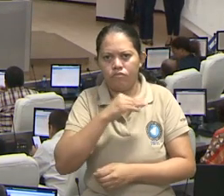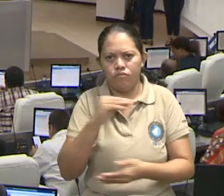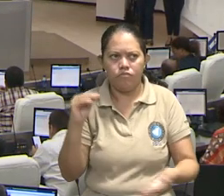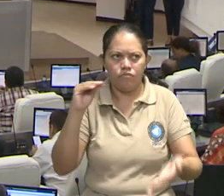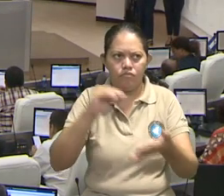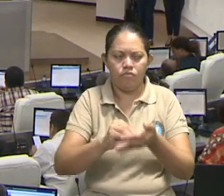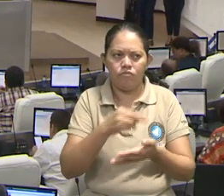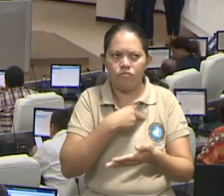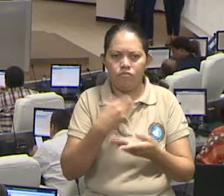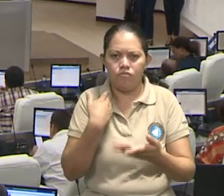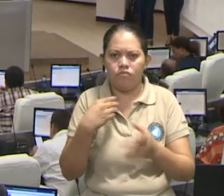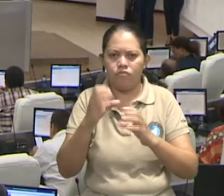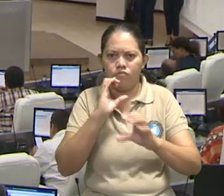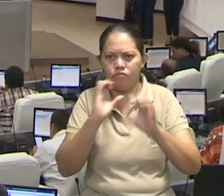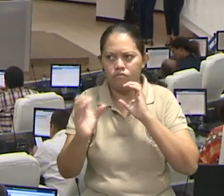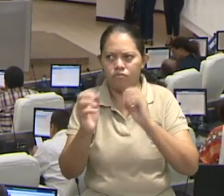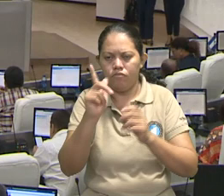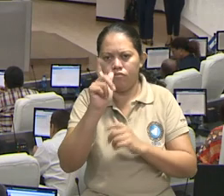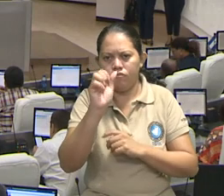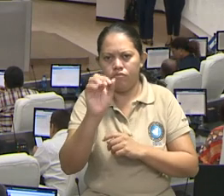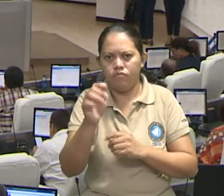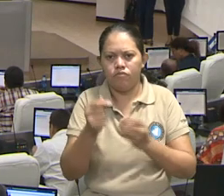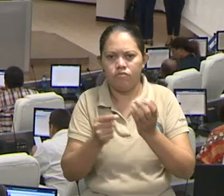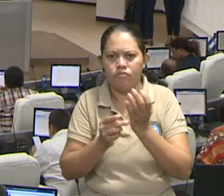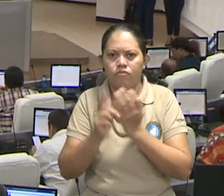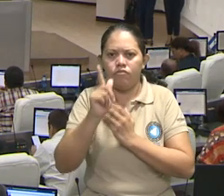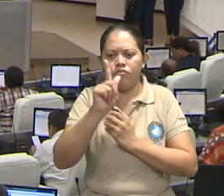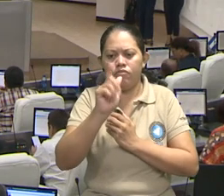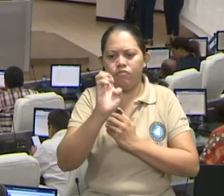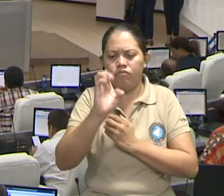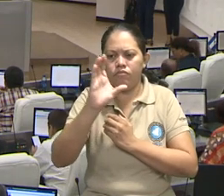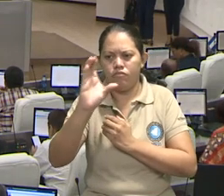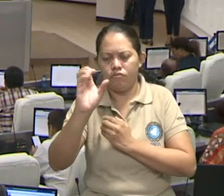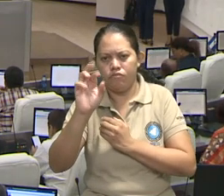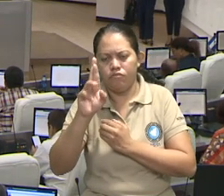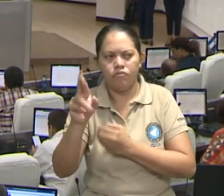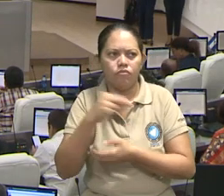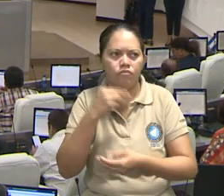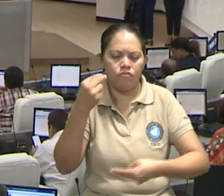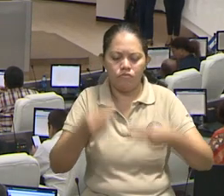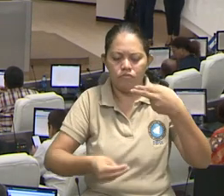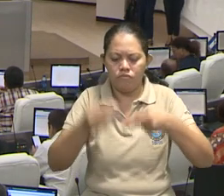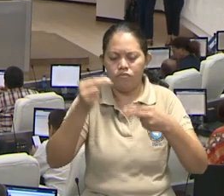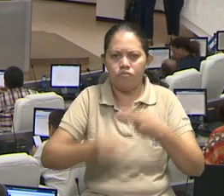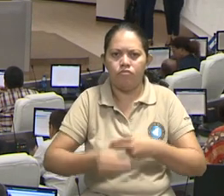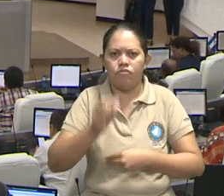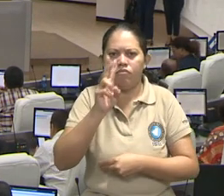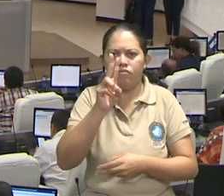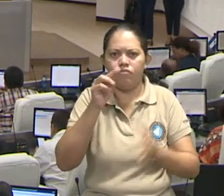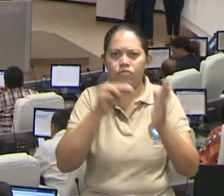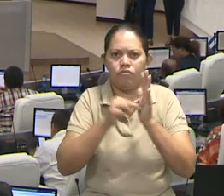Instituto Nicaragüense de Telecomunicaciones y Correos, Telcor. Registro número